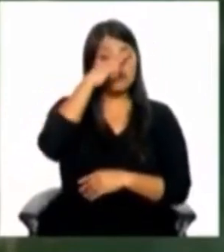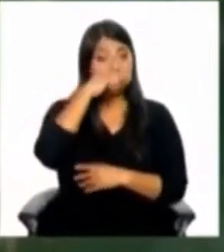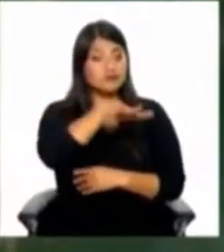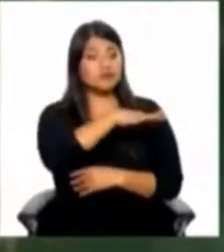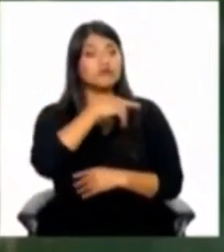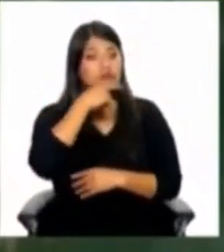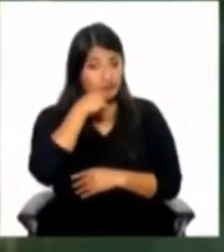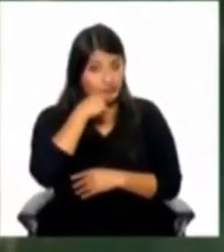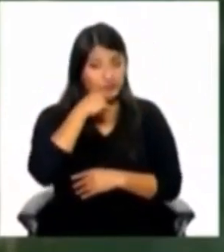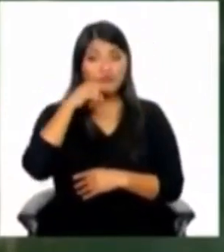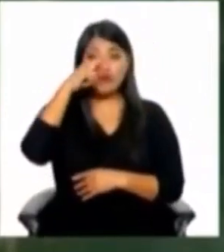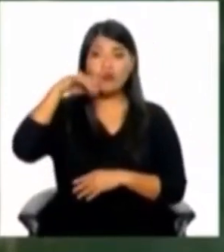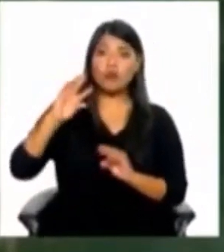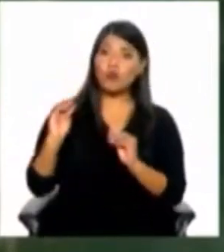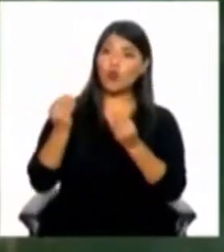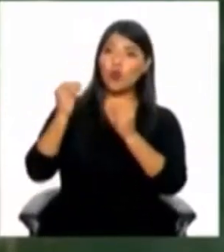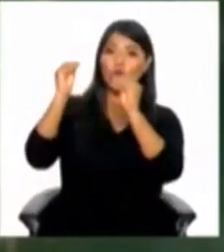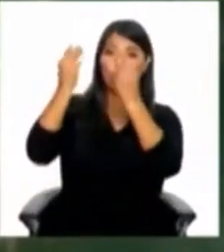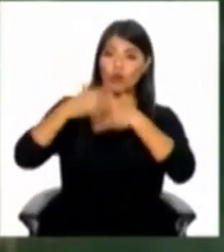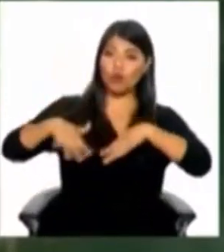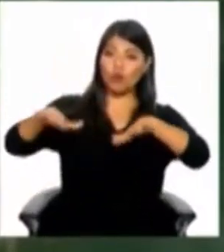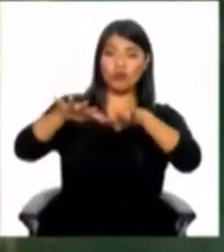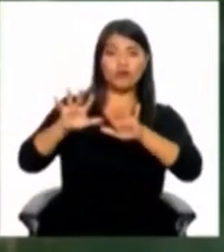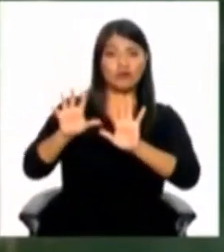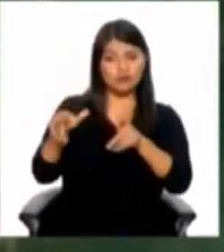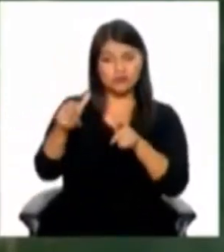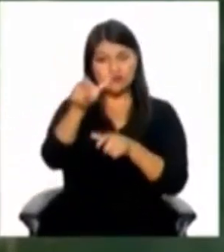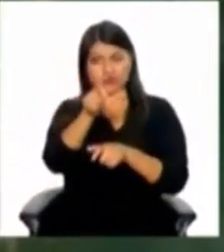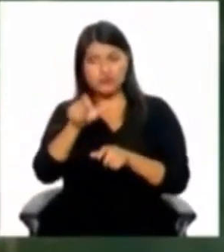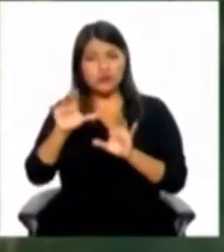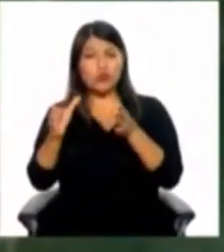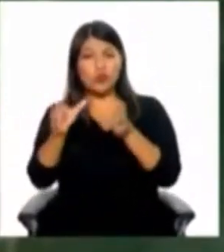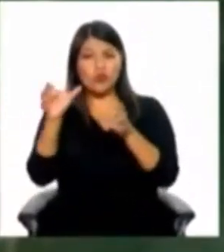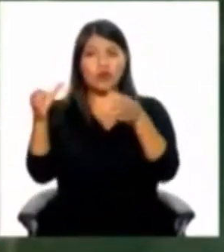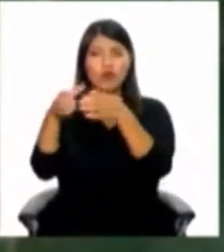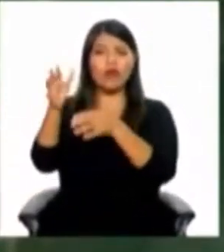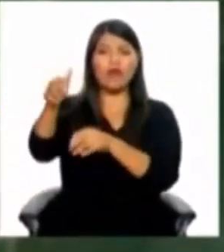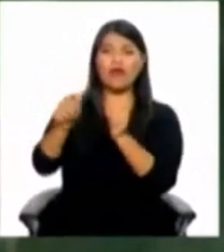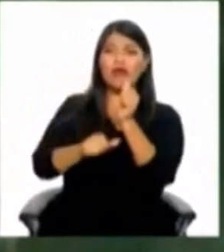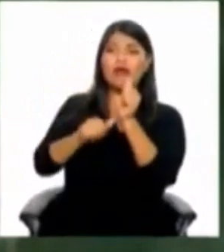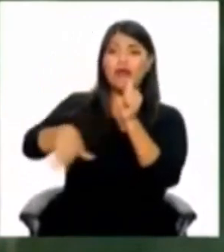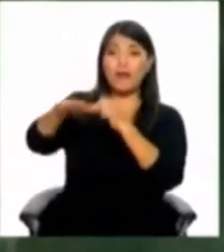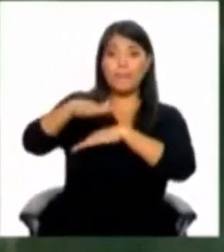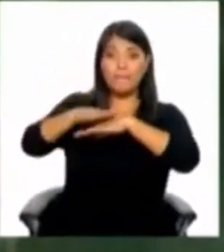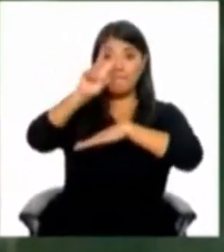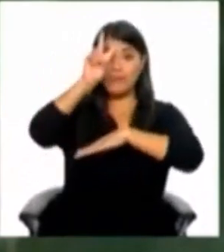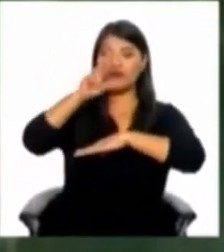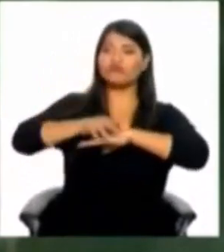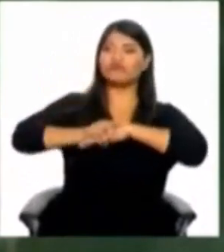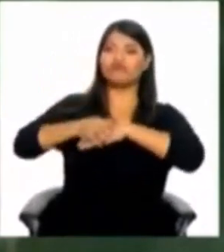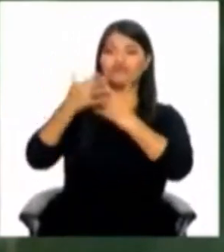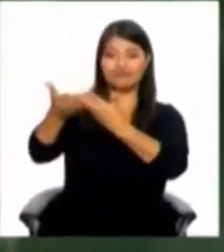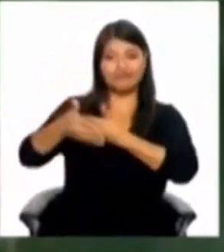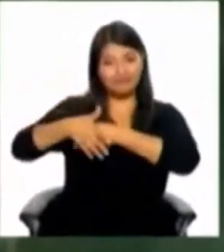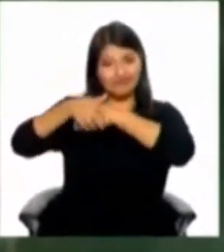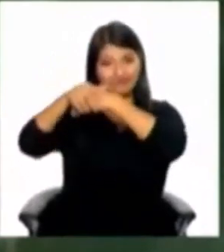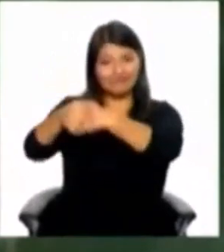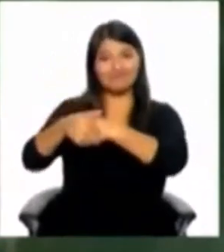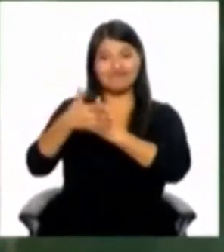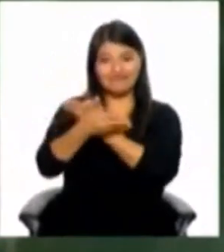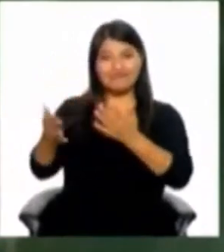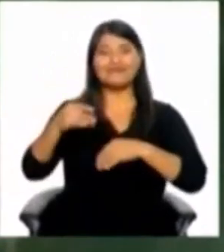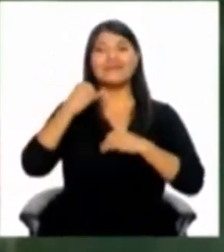niñas y a las adolescentes, en especial a mis hermanas allá en el Perú. Amaña